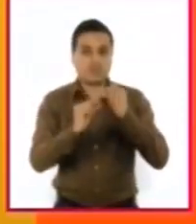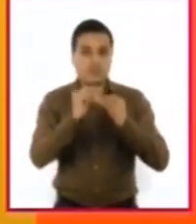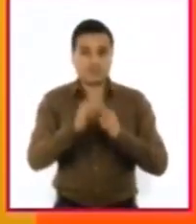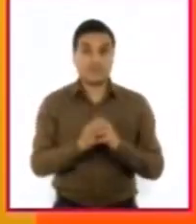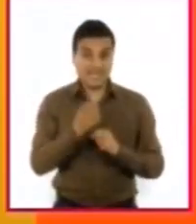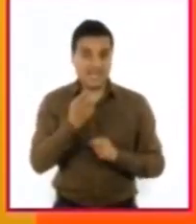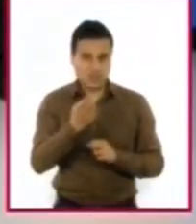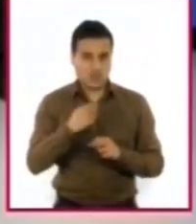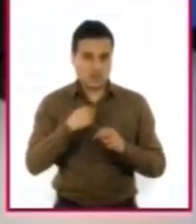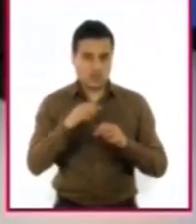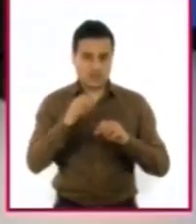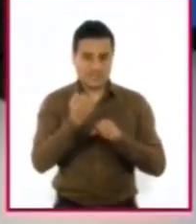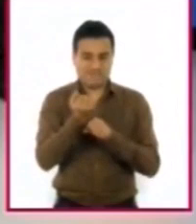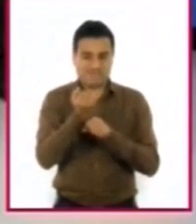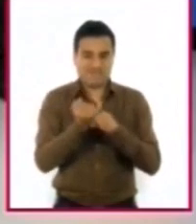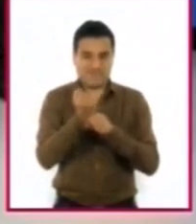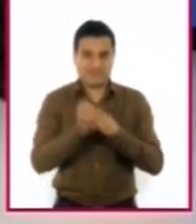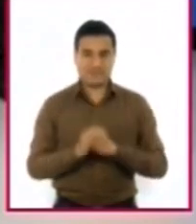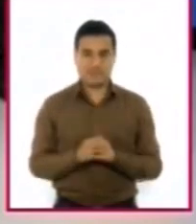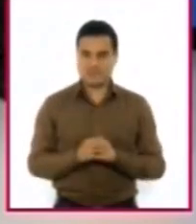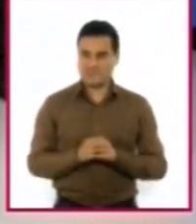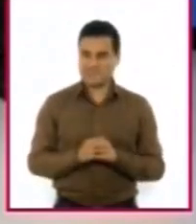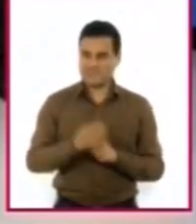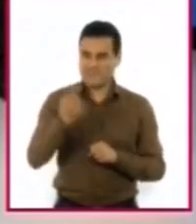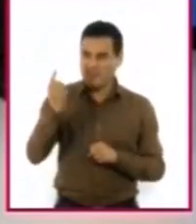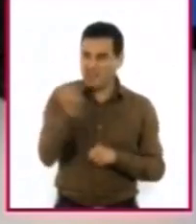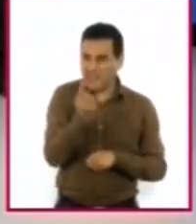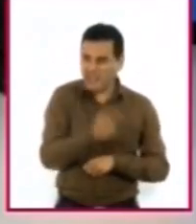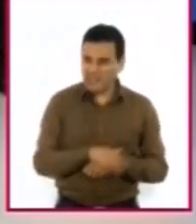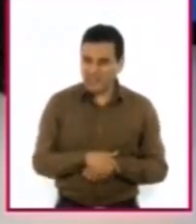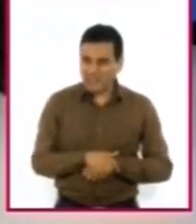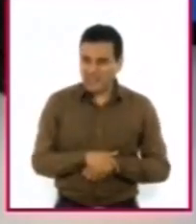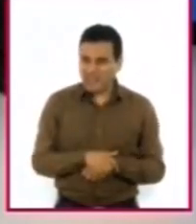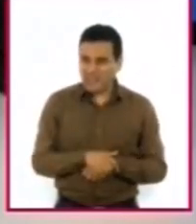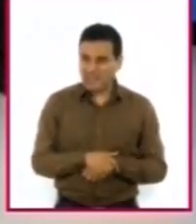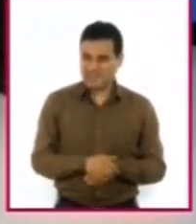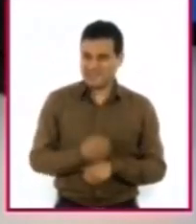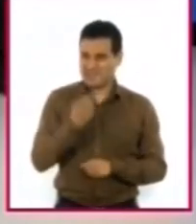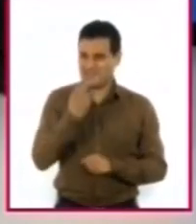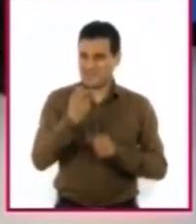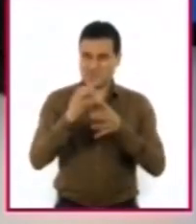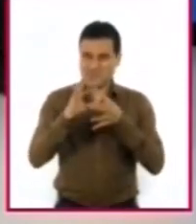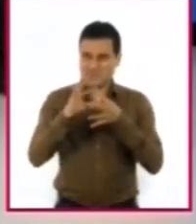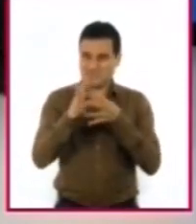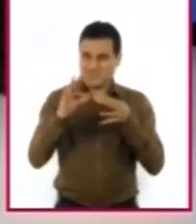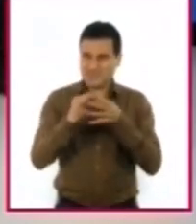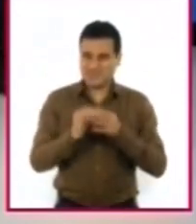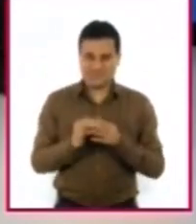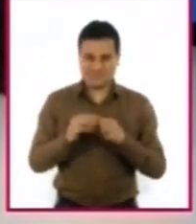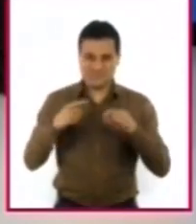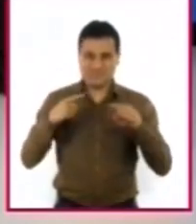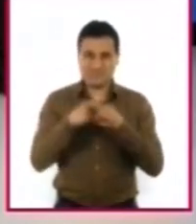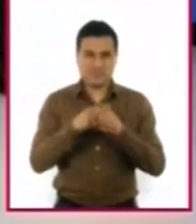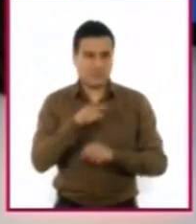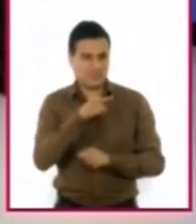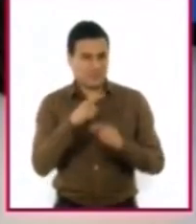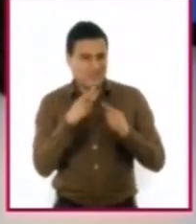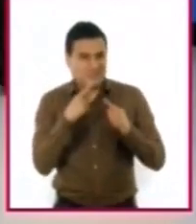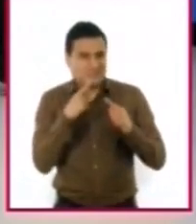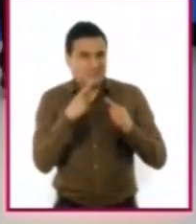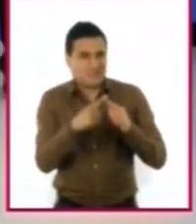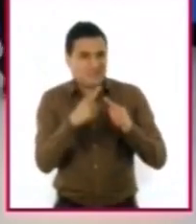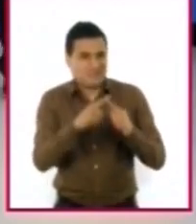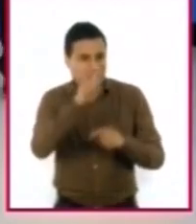señor. ¿Qué ha dicho? Perdón, pero eso que dice no es del todo cierto. ¿Y quién es usted que osa